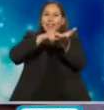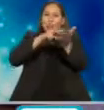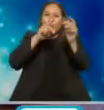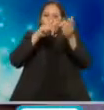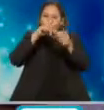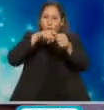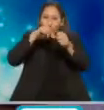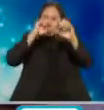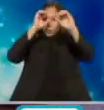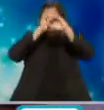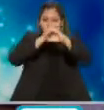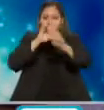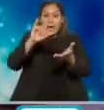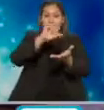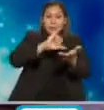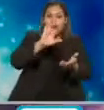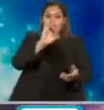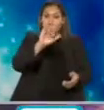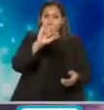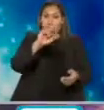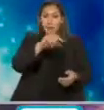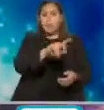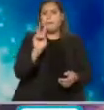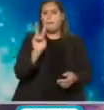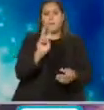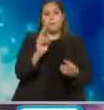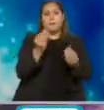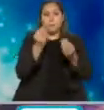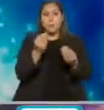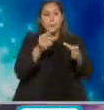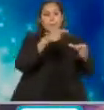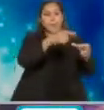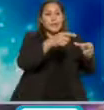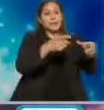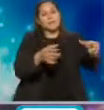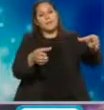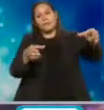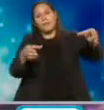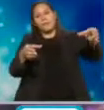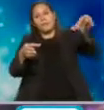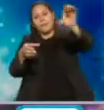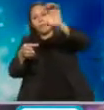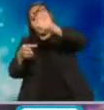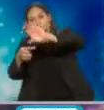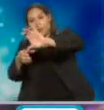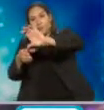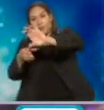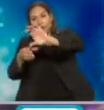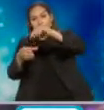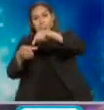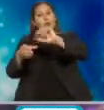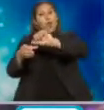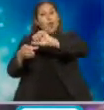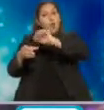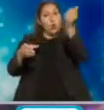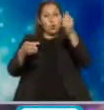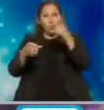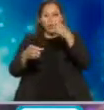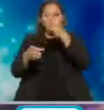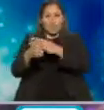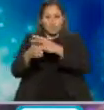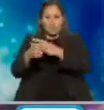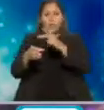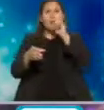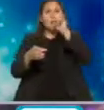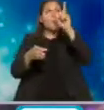el aceite de oliva tiene muchas propiedades, pero si él y muchos otros tipos de aceites, al estar en contacto con